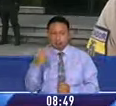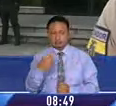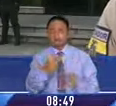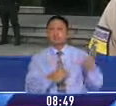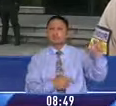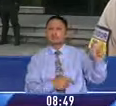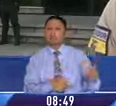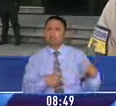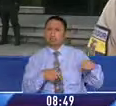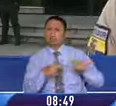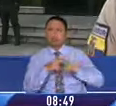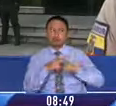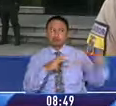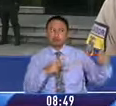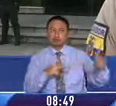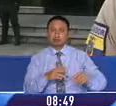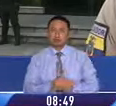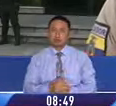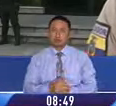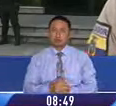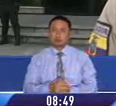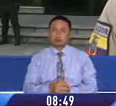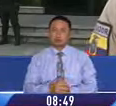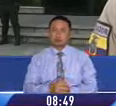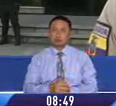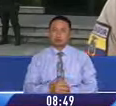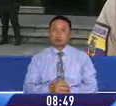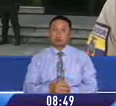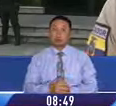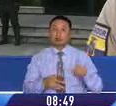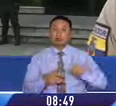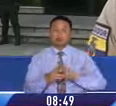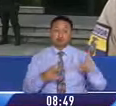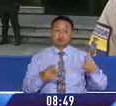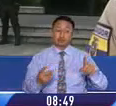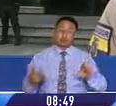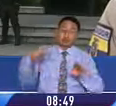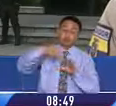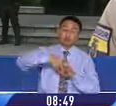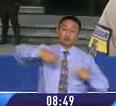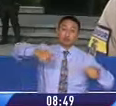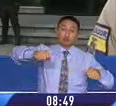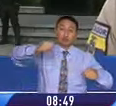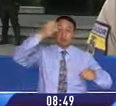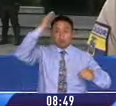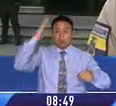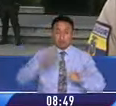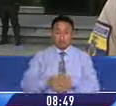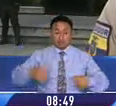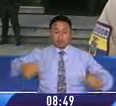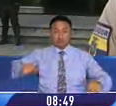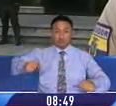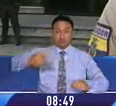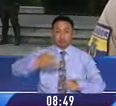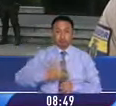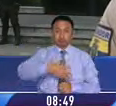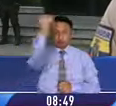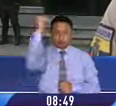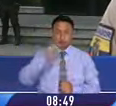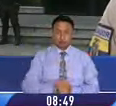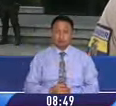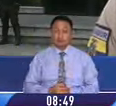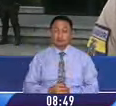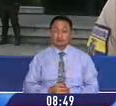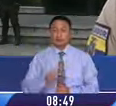ciudadano que sale en precipitada carrera, el mismo que se aborda una motocicleta color amarillo e intenta